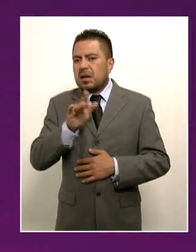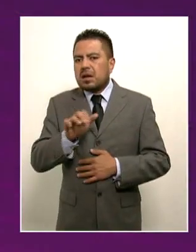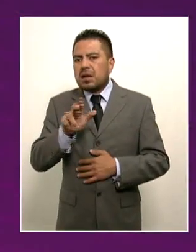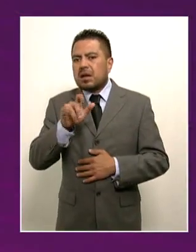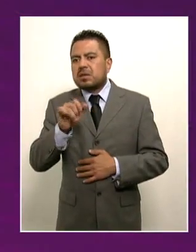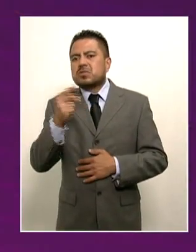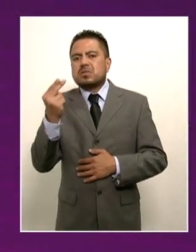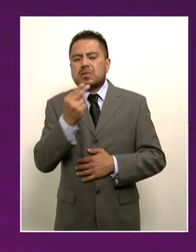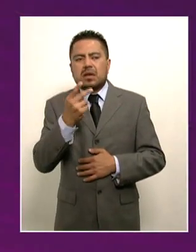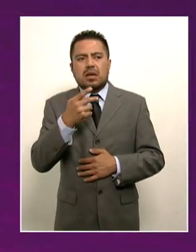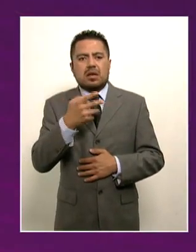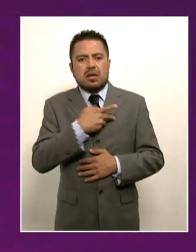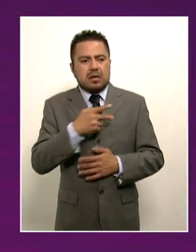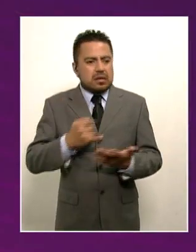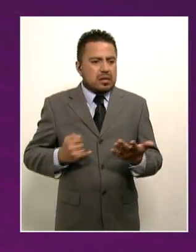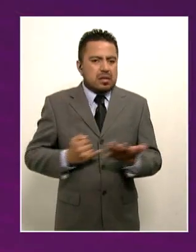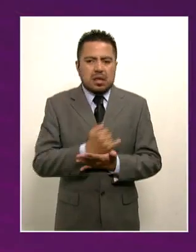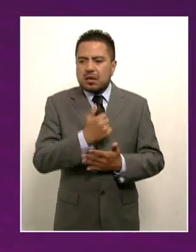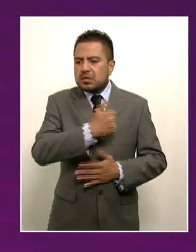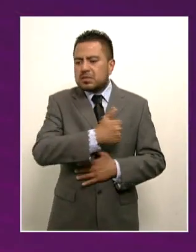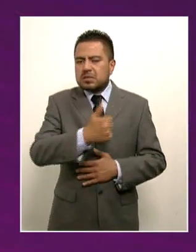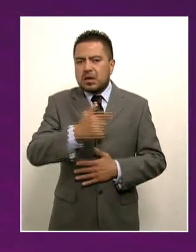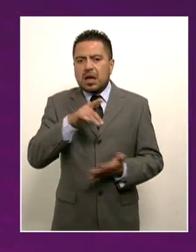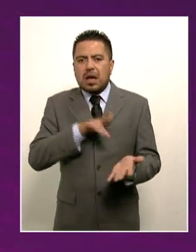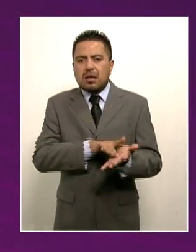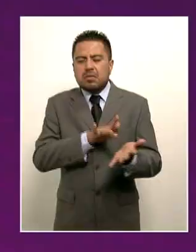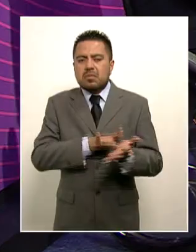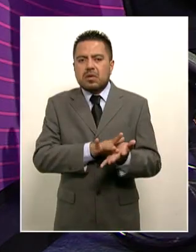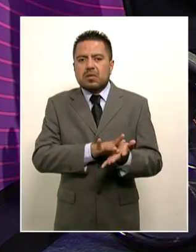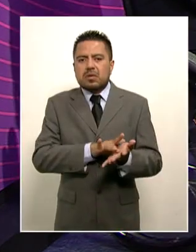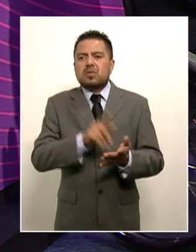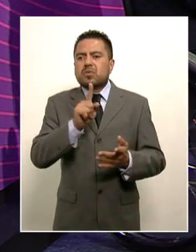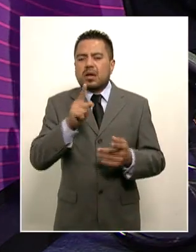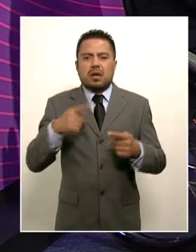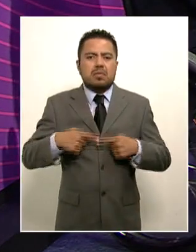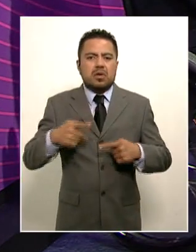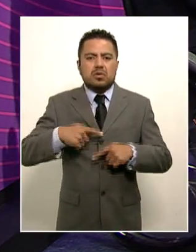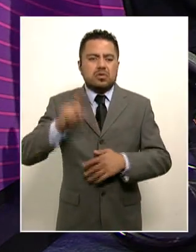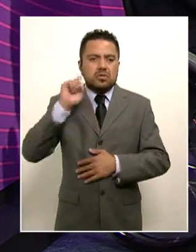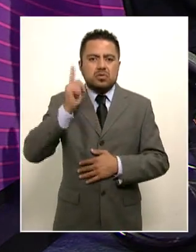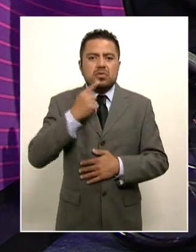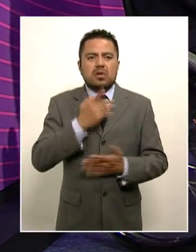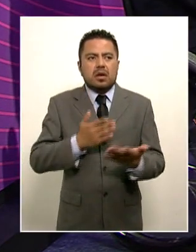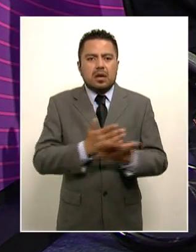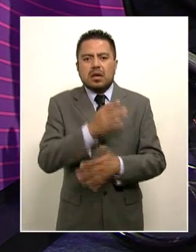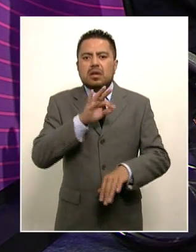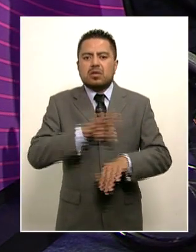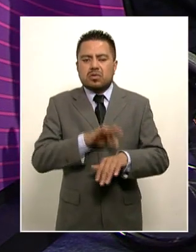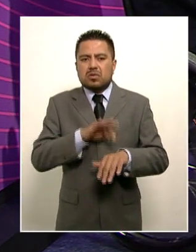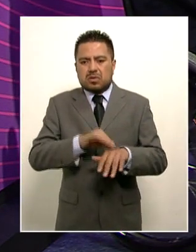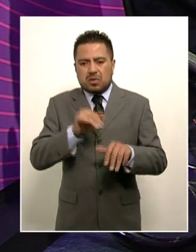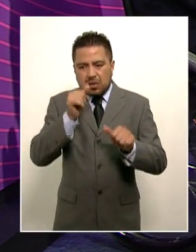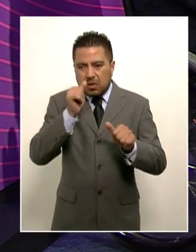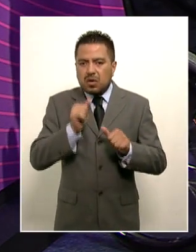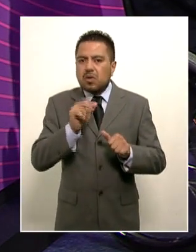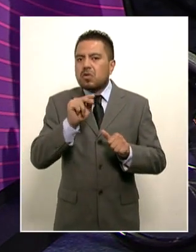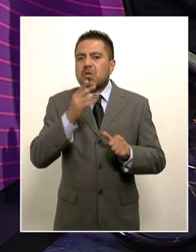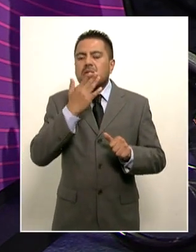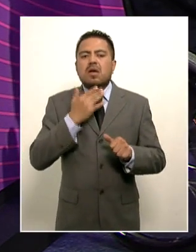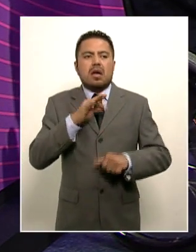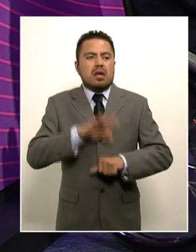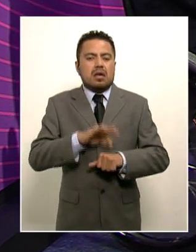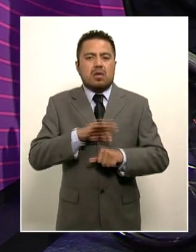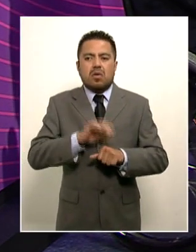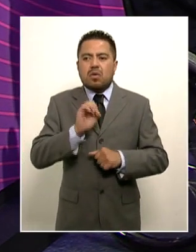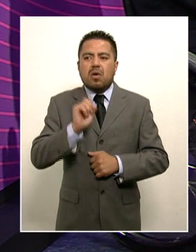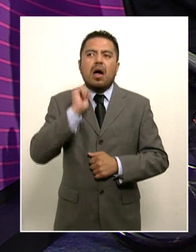persona tiene que poder tomar sus decisiones con apoyos, ¿no? Si una persona sorda va a una cita médica y no tiene un médico